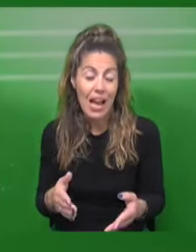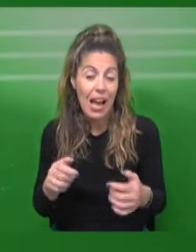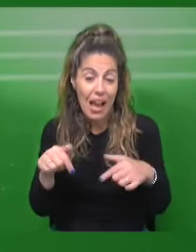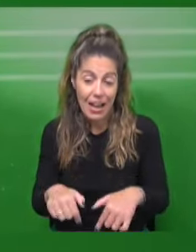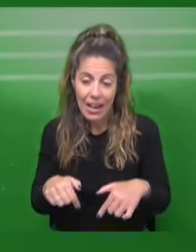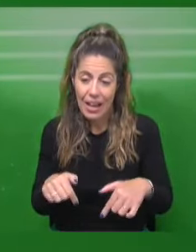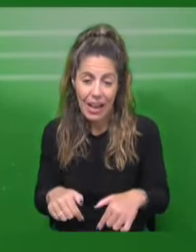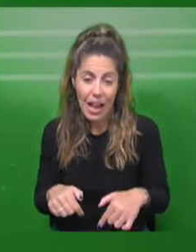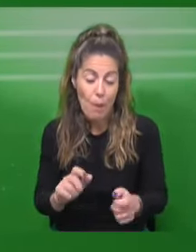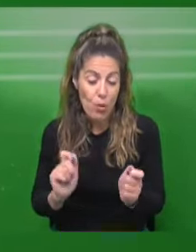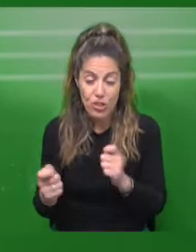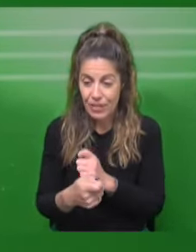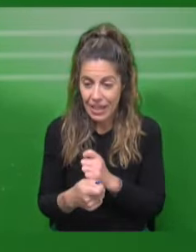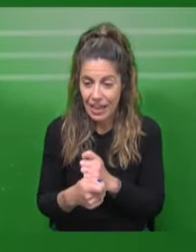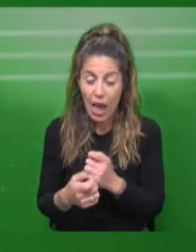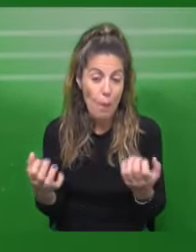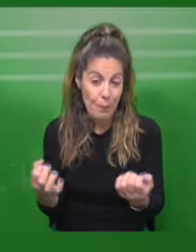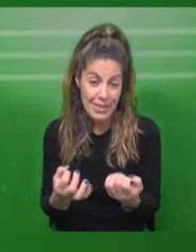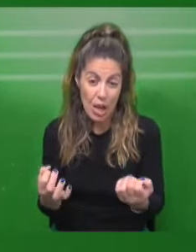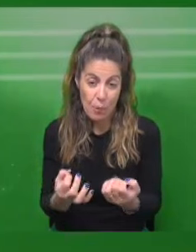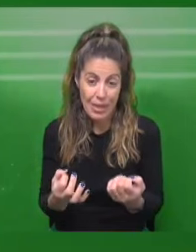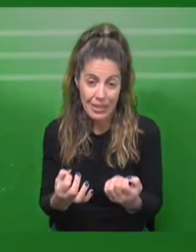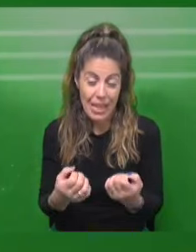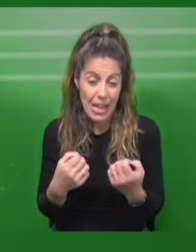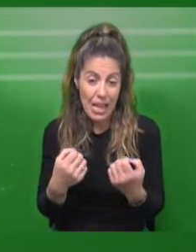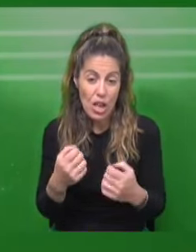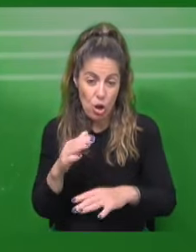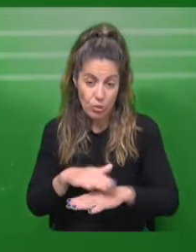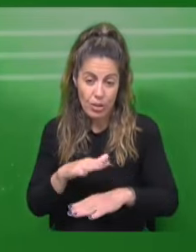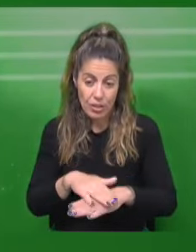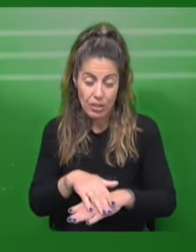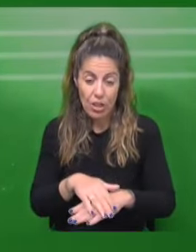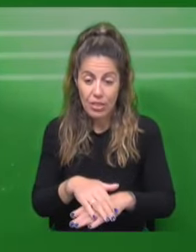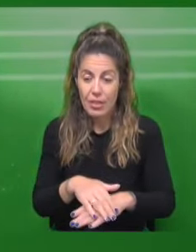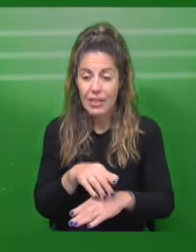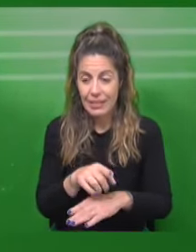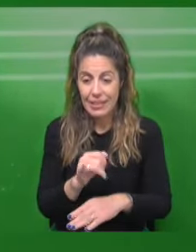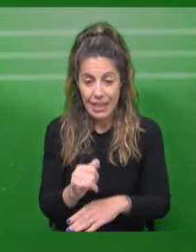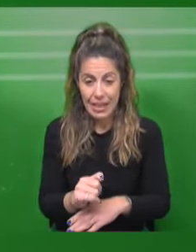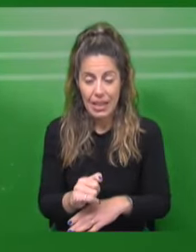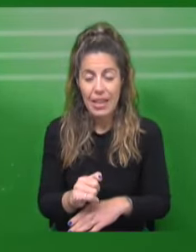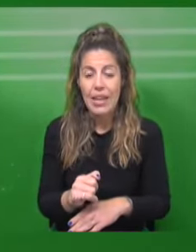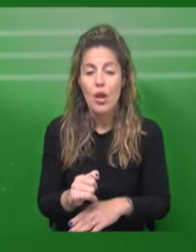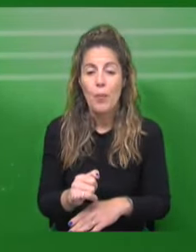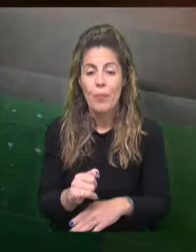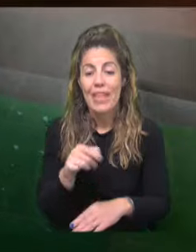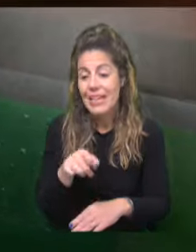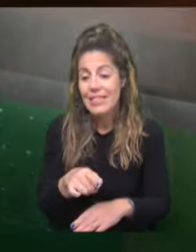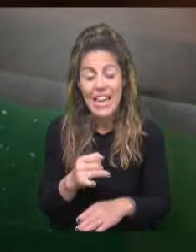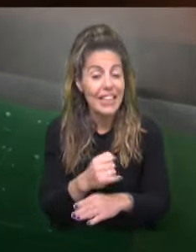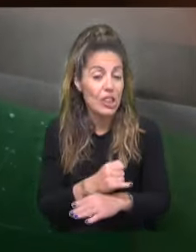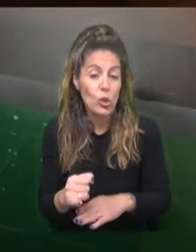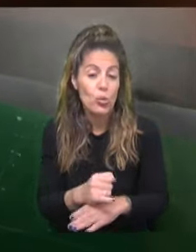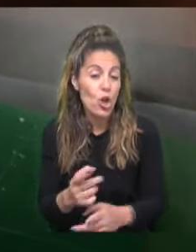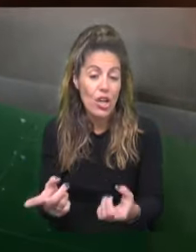eh modificada especialmente las las atribuciones de la presidencia pero que este esa instituto